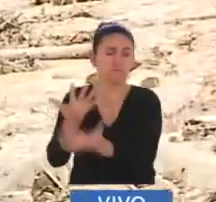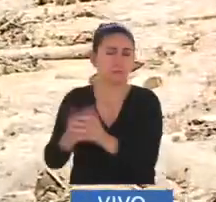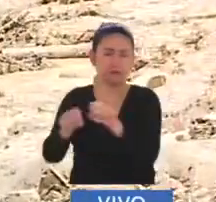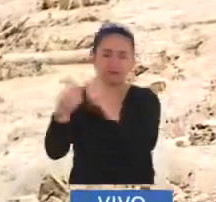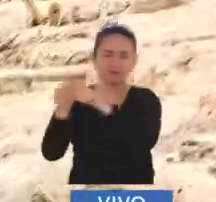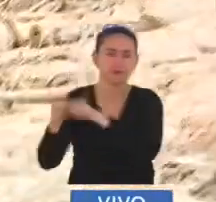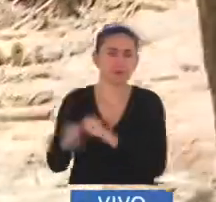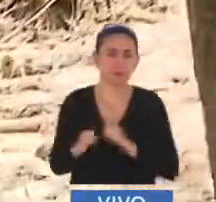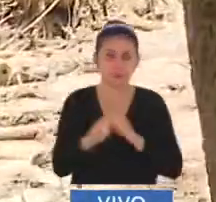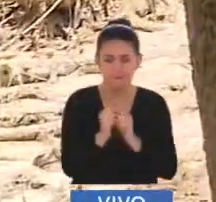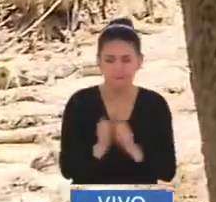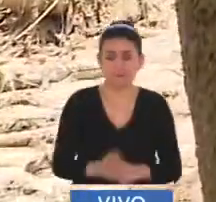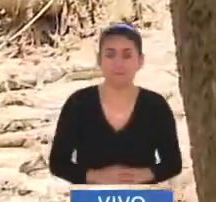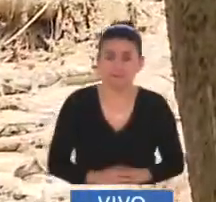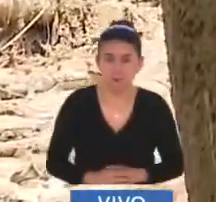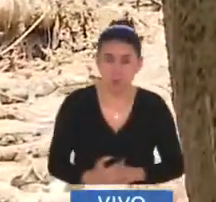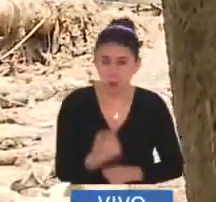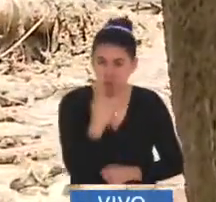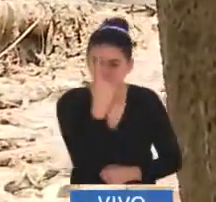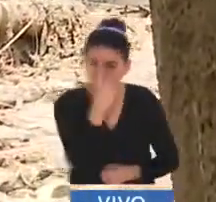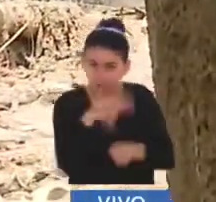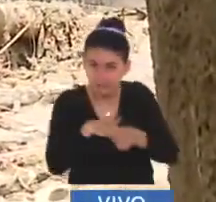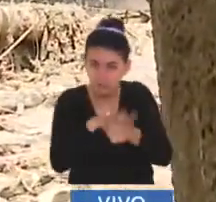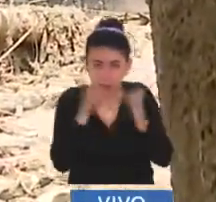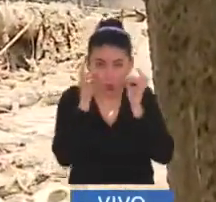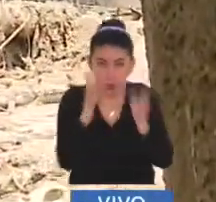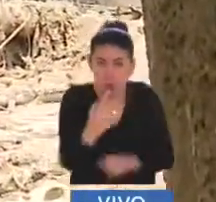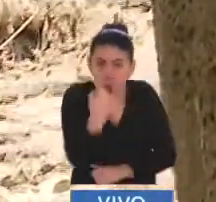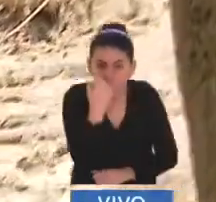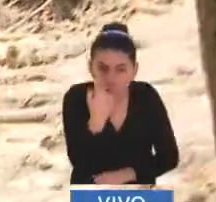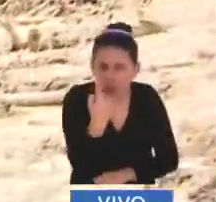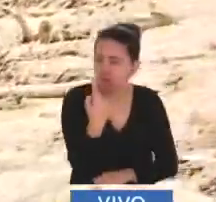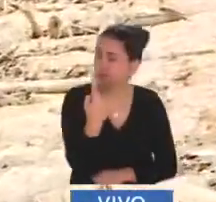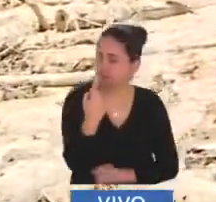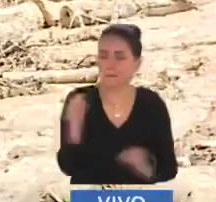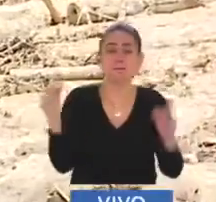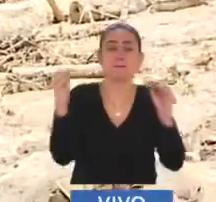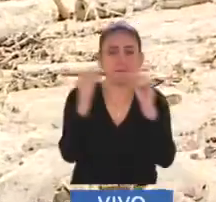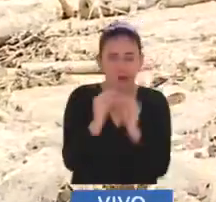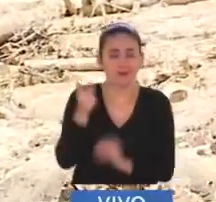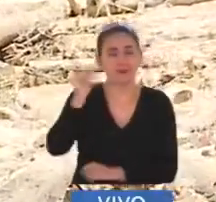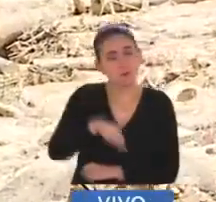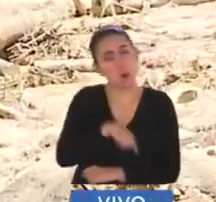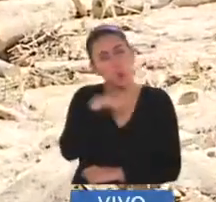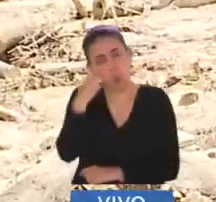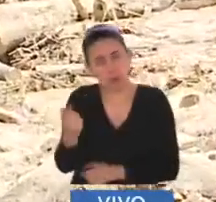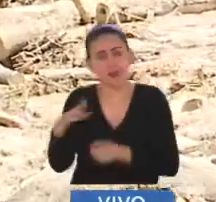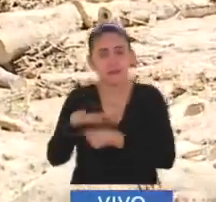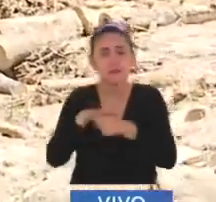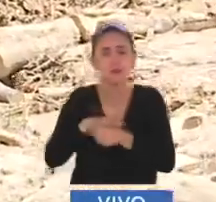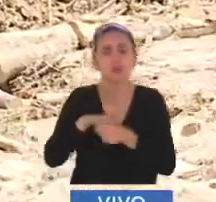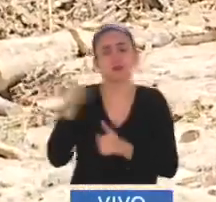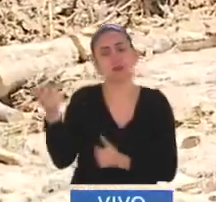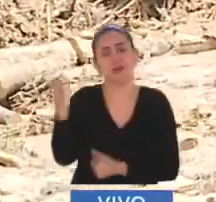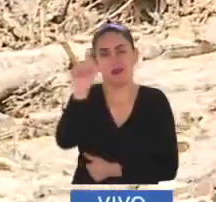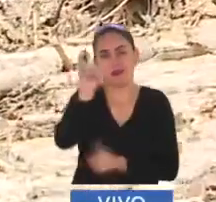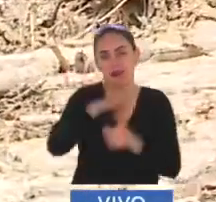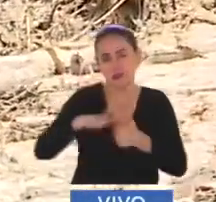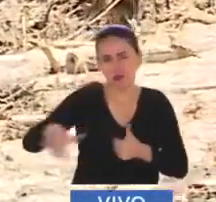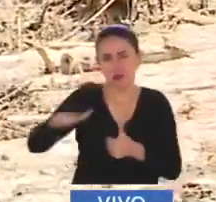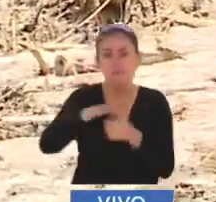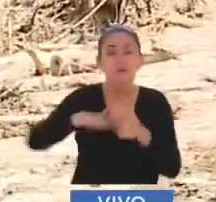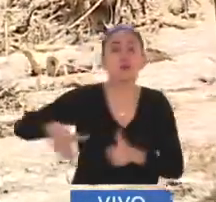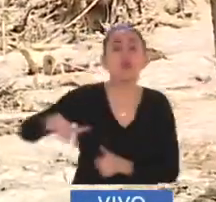Pero esa no es la única situación crítica que se presenta en ese momento en el departamento. Les hemos venido contando sobre también la